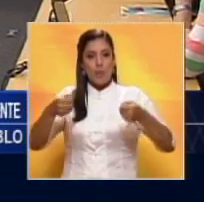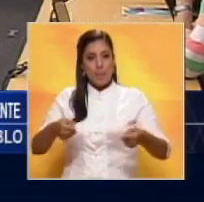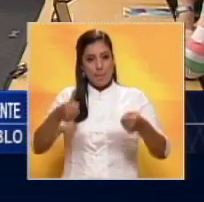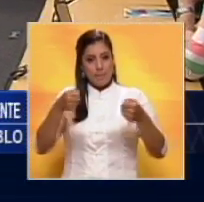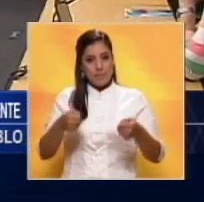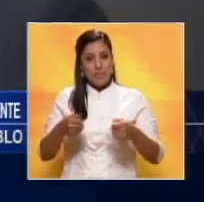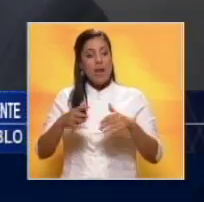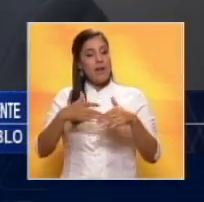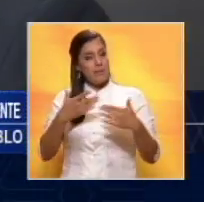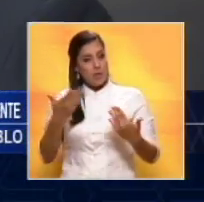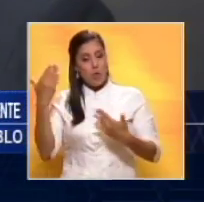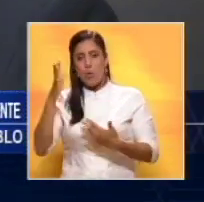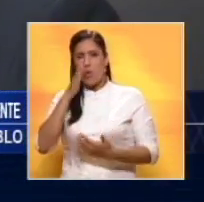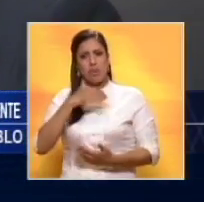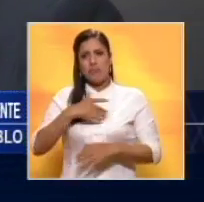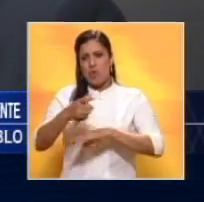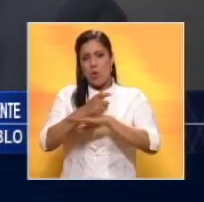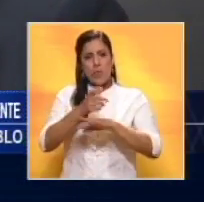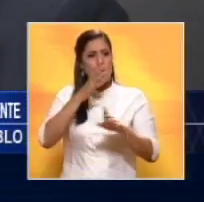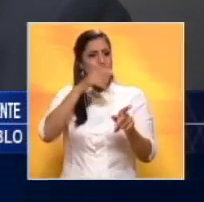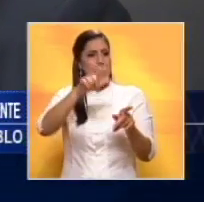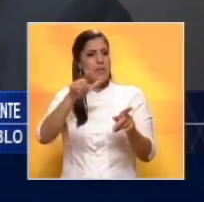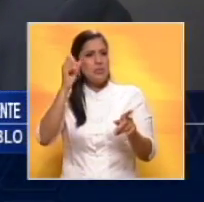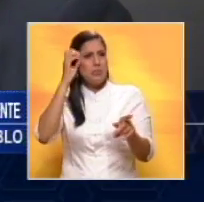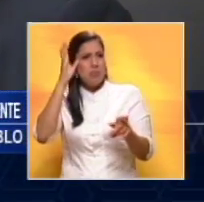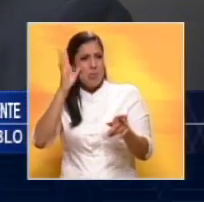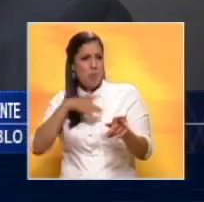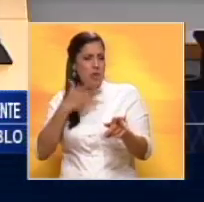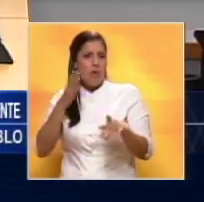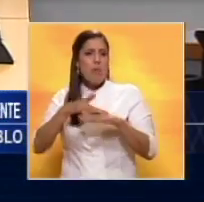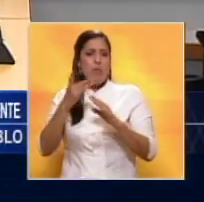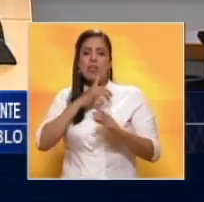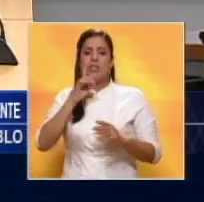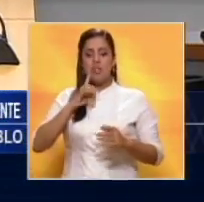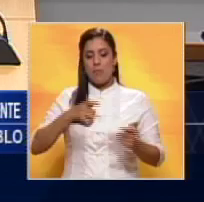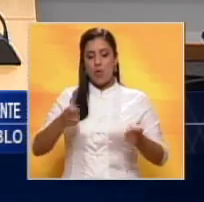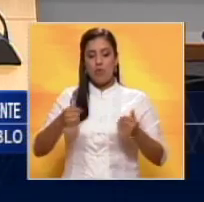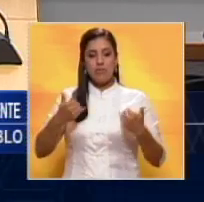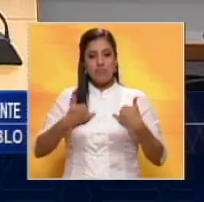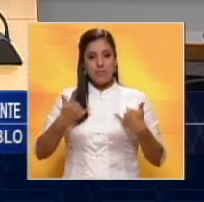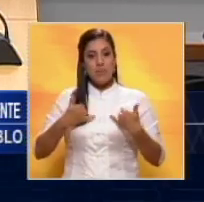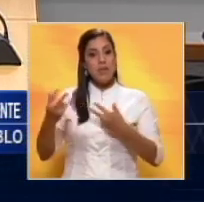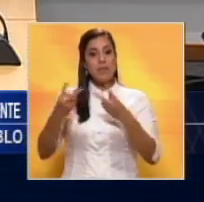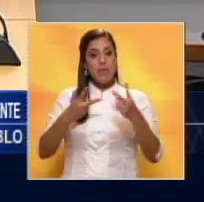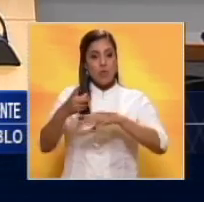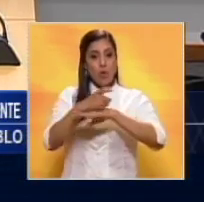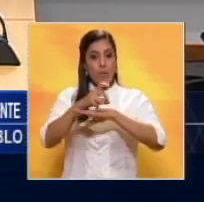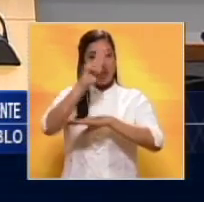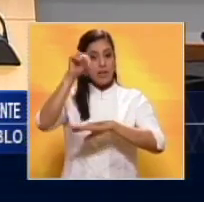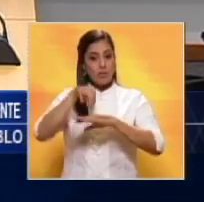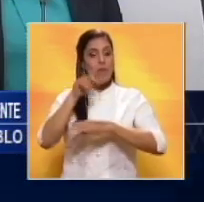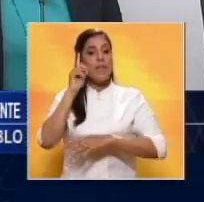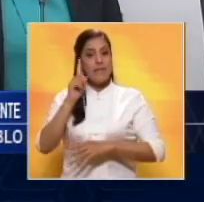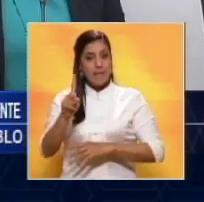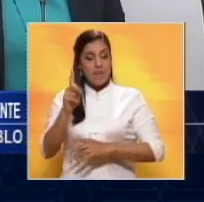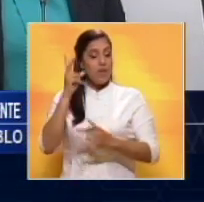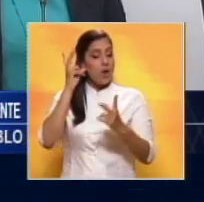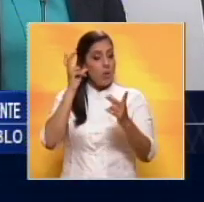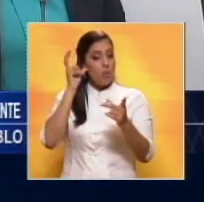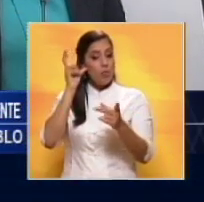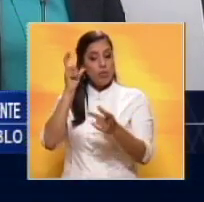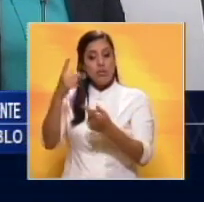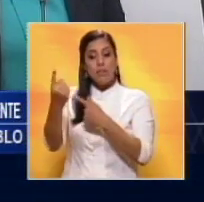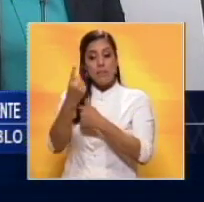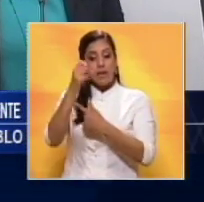mercado. Para él, no hay gobierno ni persona capaz de hacerlo, pues se autorregula. Invitó al gobierno nacional a oír